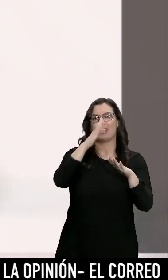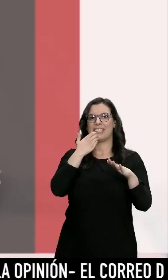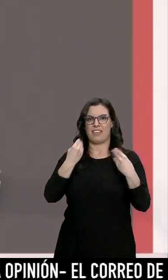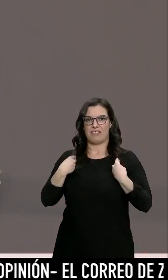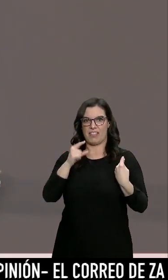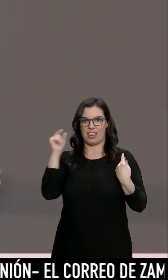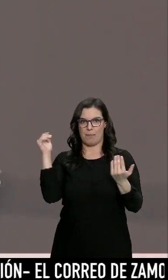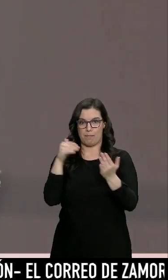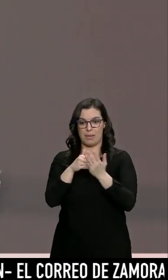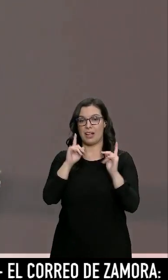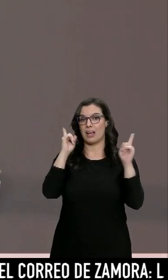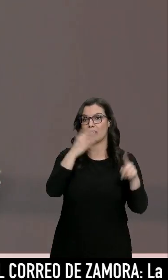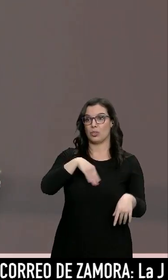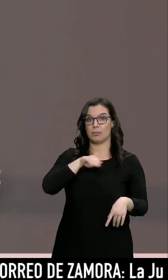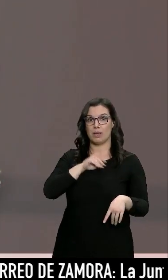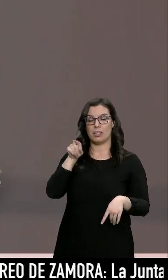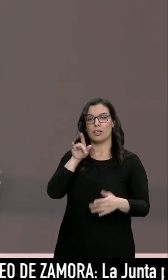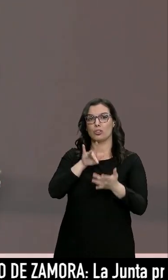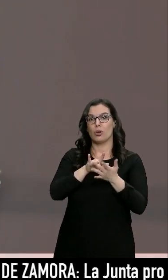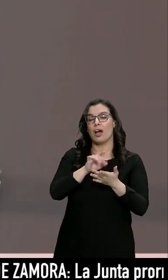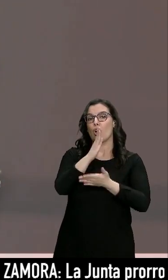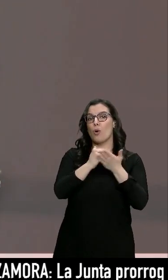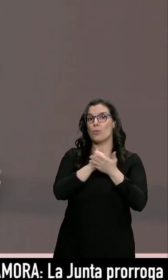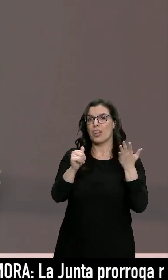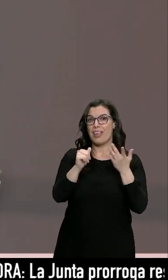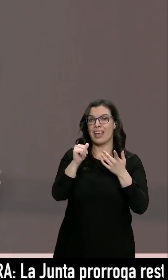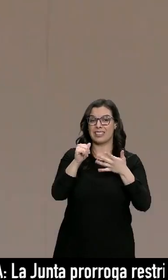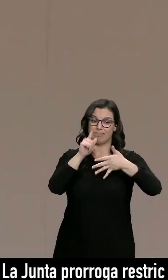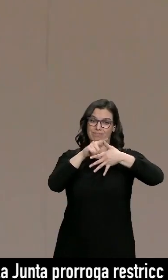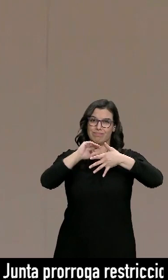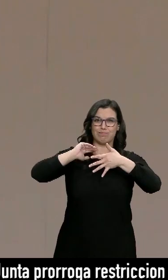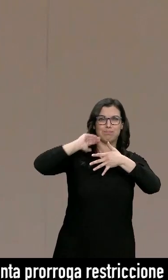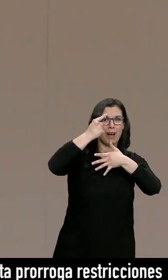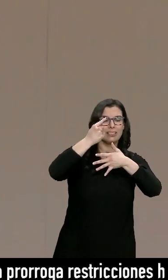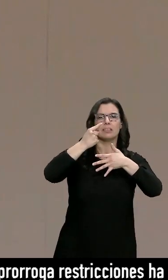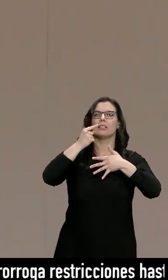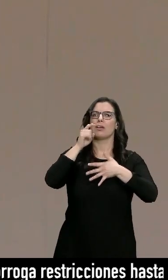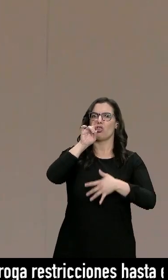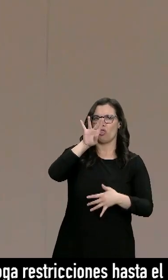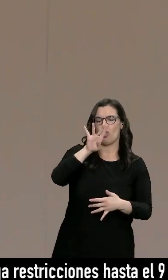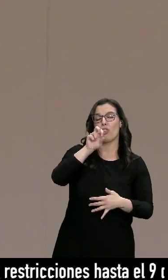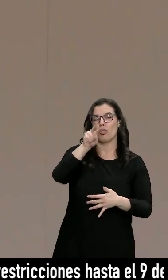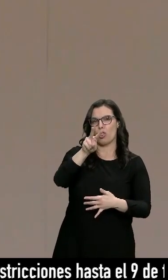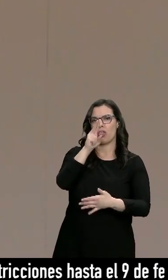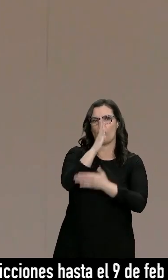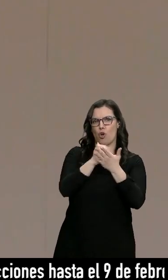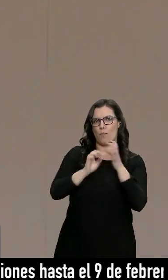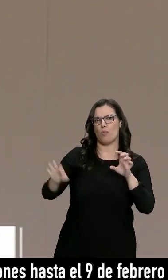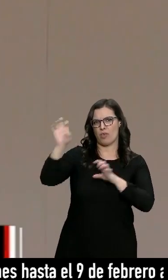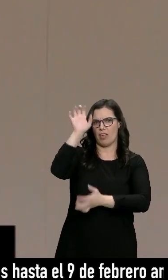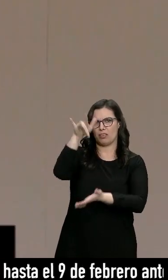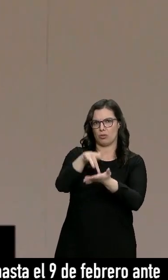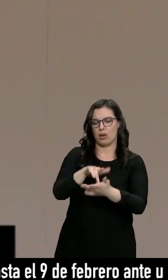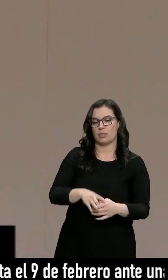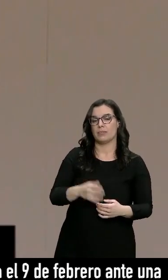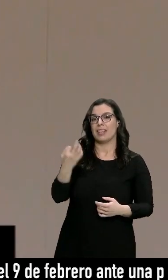En el caso de España, esto sucede en 12 de nuestras comunidades autónomas. y podemos implementar medidas para enlentecer la progresión de esta